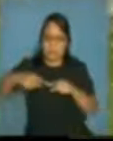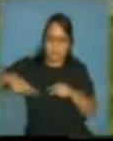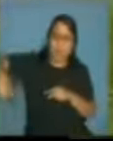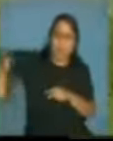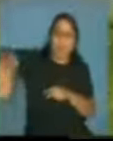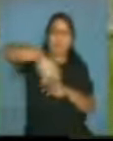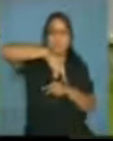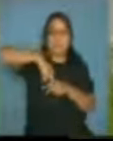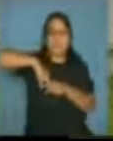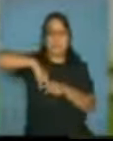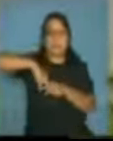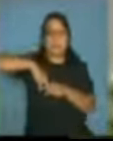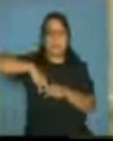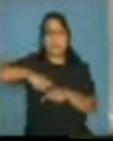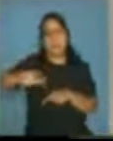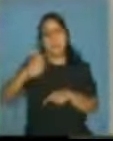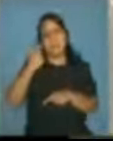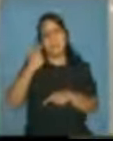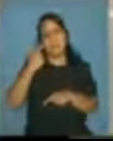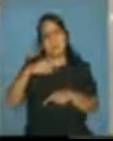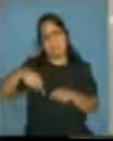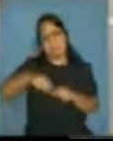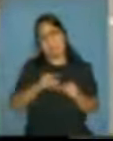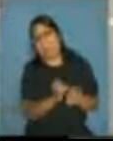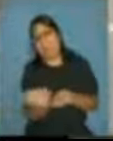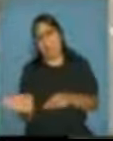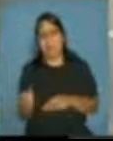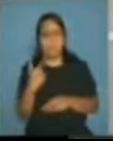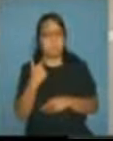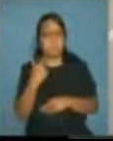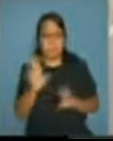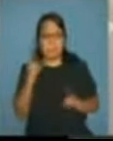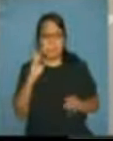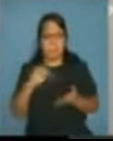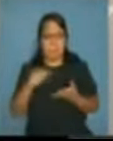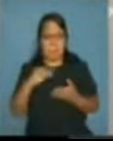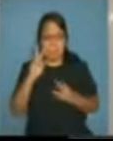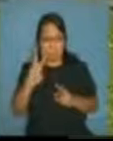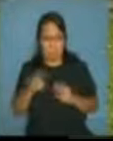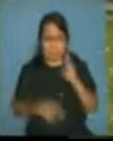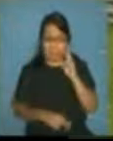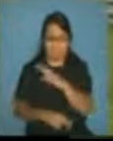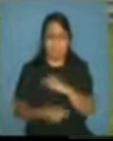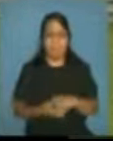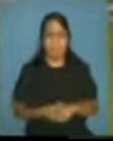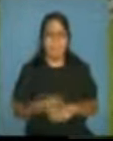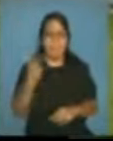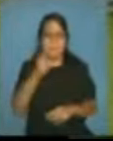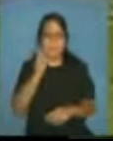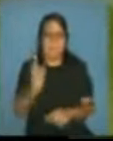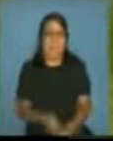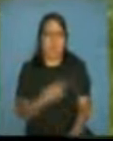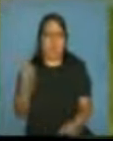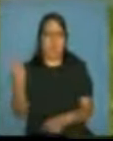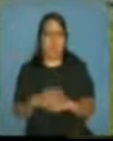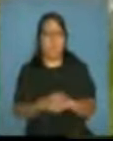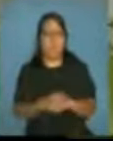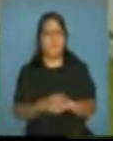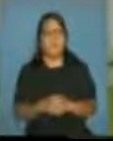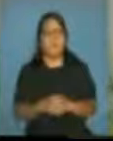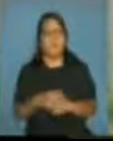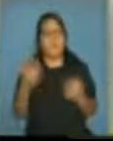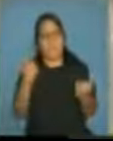están los derivadores, exactamente. ¿Qué es lo que sucede? Mirá, y van llegando cada vez más motociclistas. Sí, se ve que es habitual que lo hagan, bueno, a este cruce. Fíjate vos, hay que